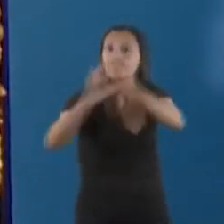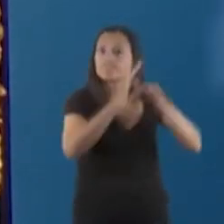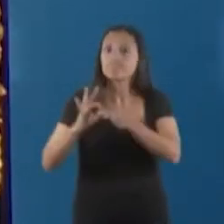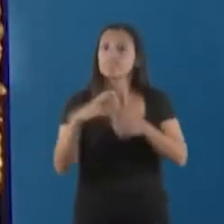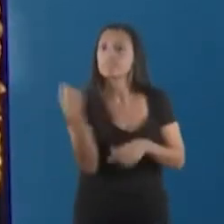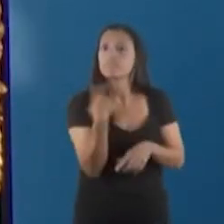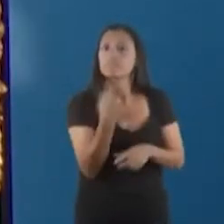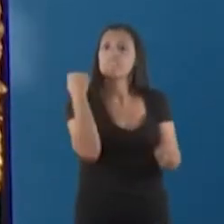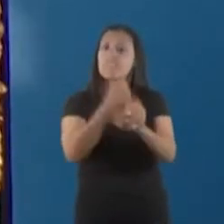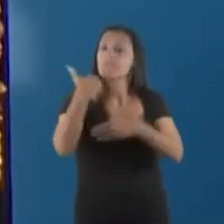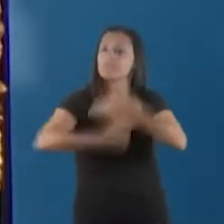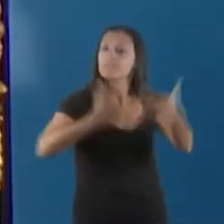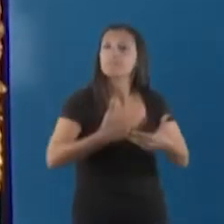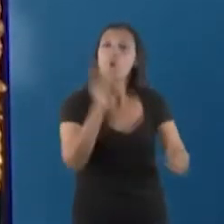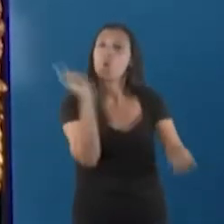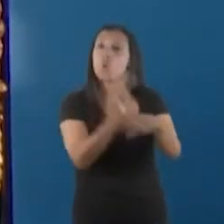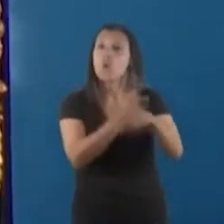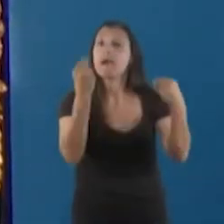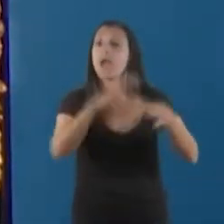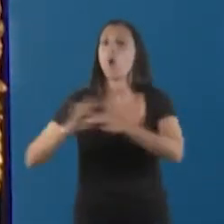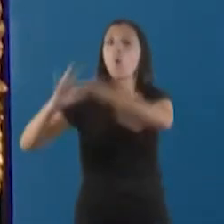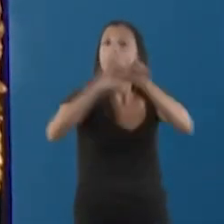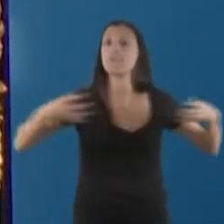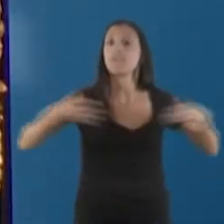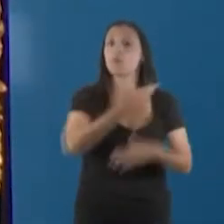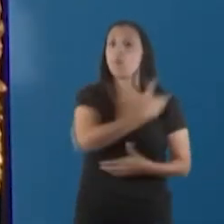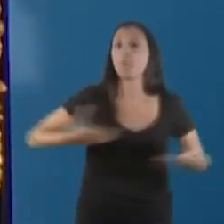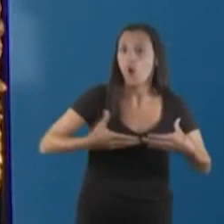va a trabajar junto a mí para preservar esa unidad.